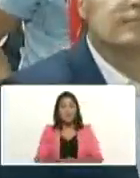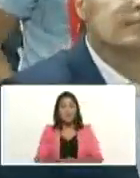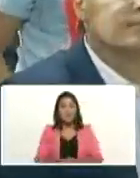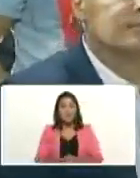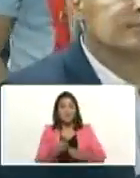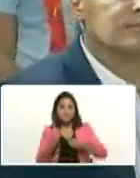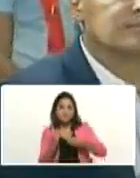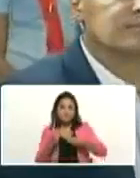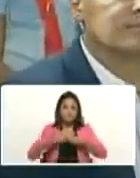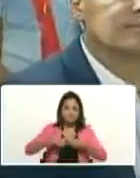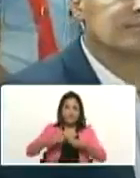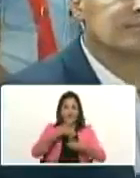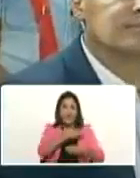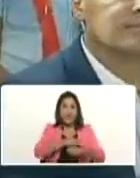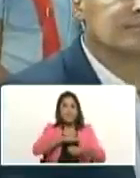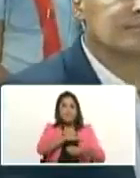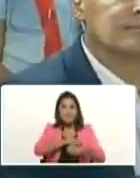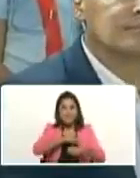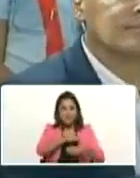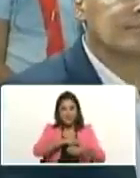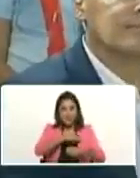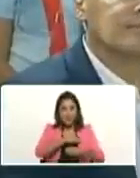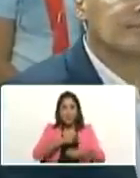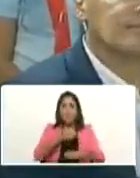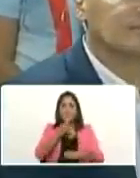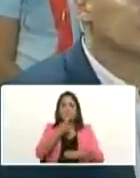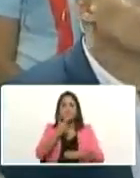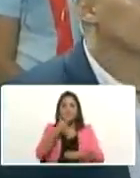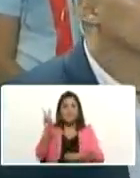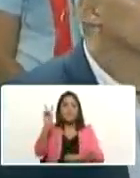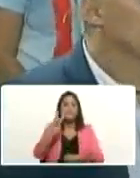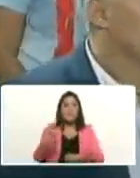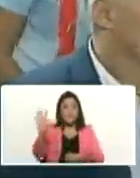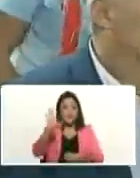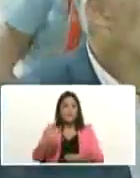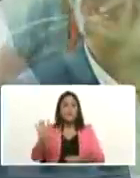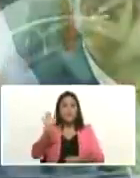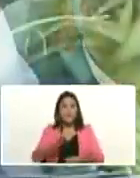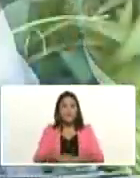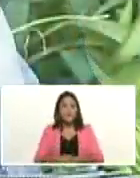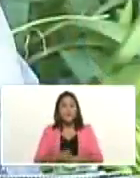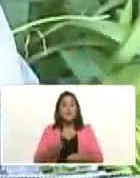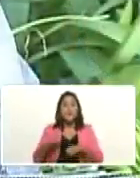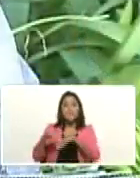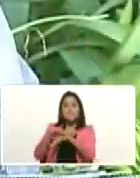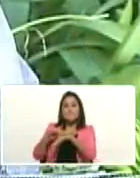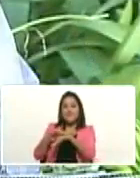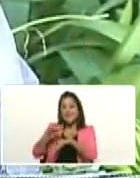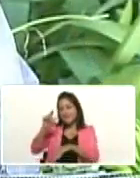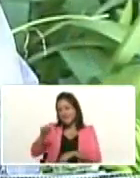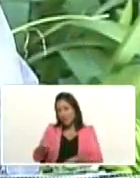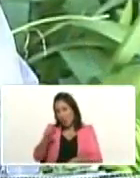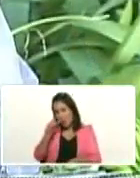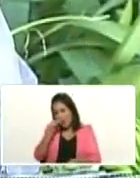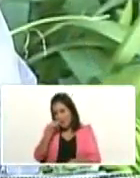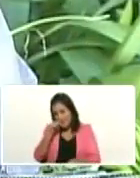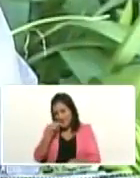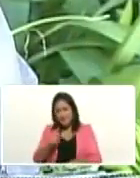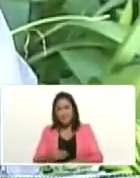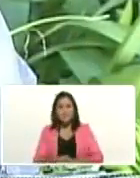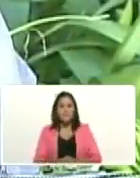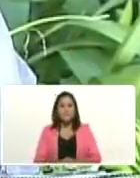misión Venezuela Bella, ministros, compañeros, ministras, bueno, y toda la